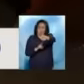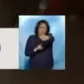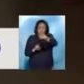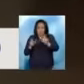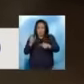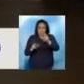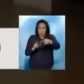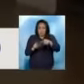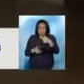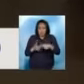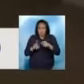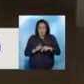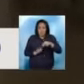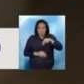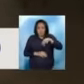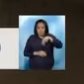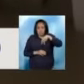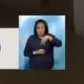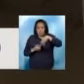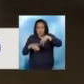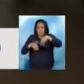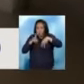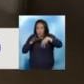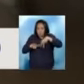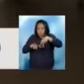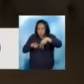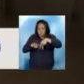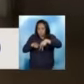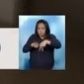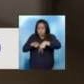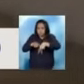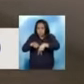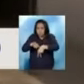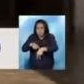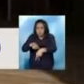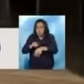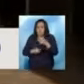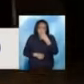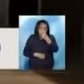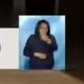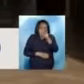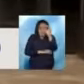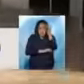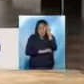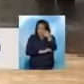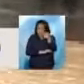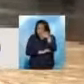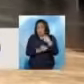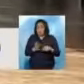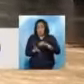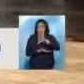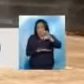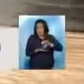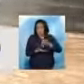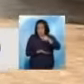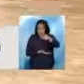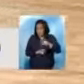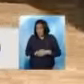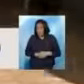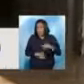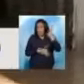personas que están poco a poco hundiéndose en el agua. Está llegando a la cintura y esos árboles que ves al fondo son árboles de la Plaza de Armas